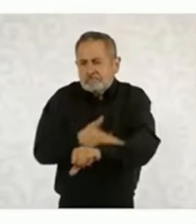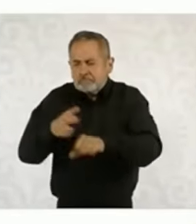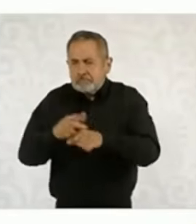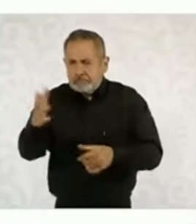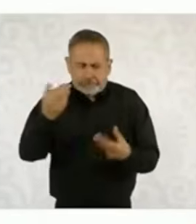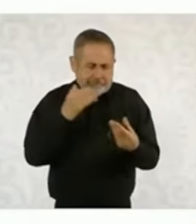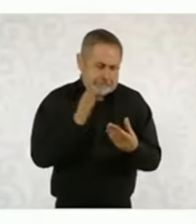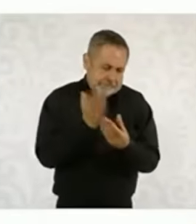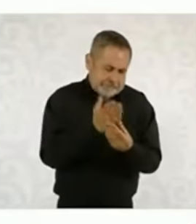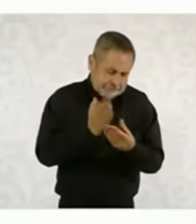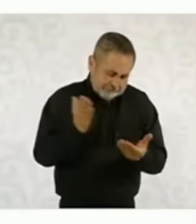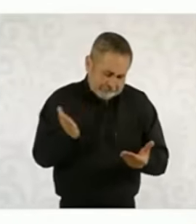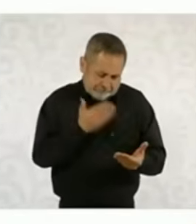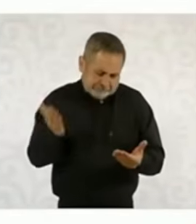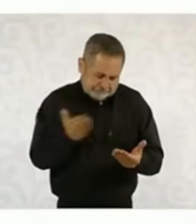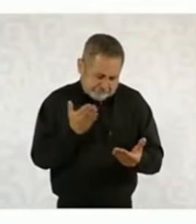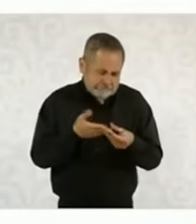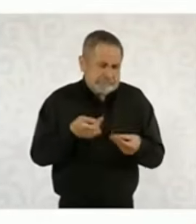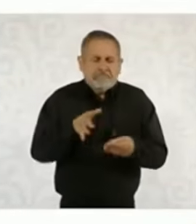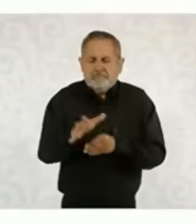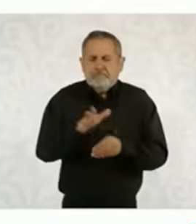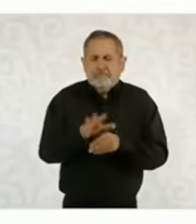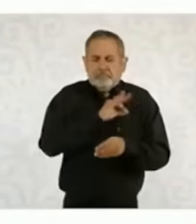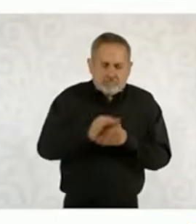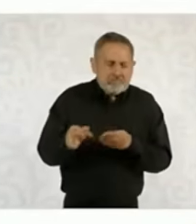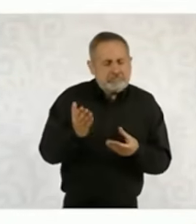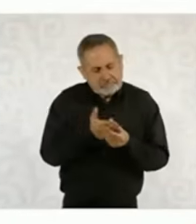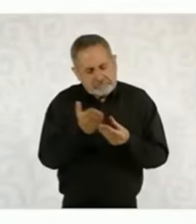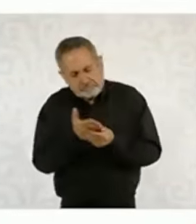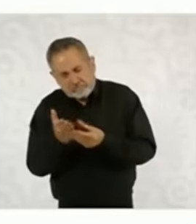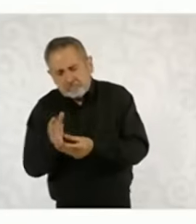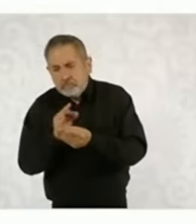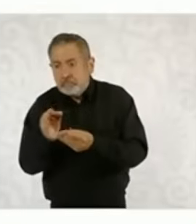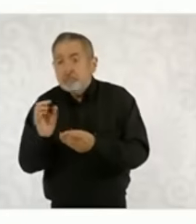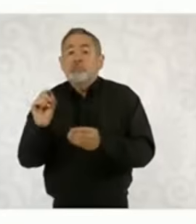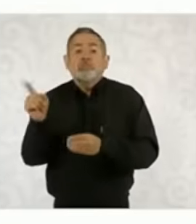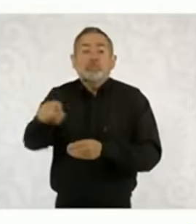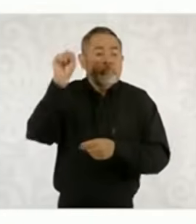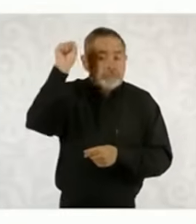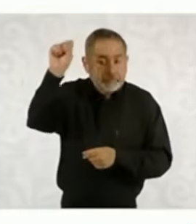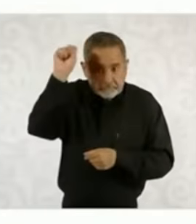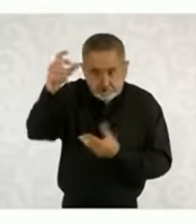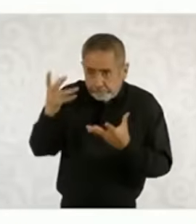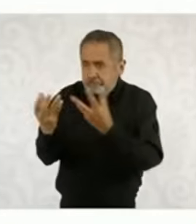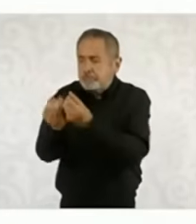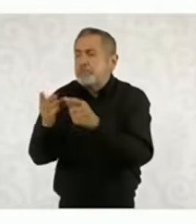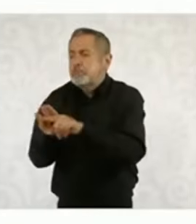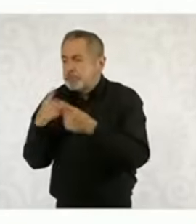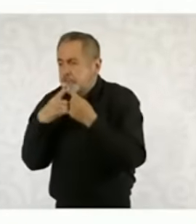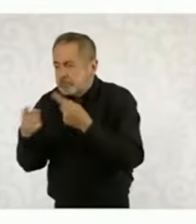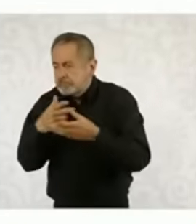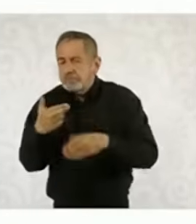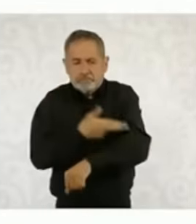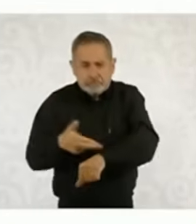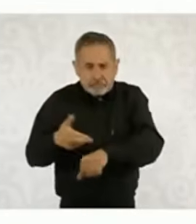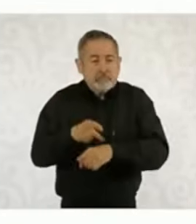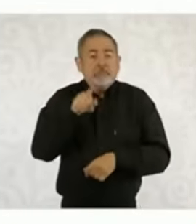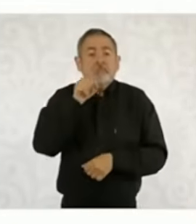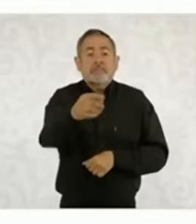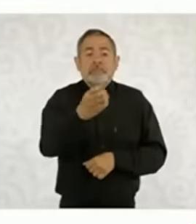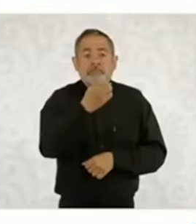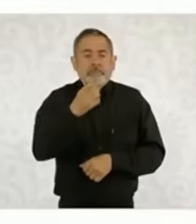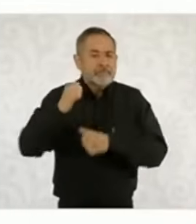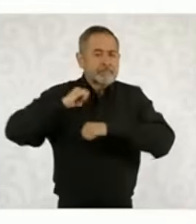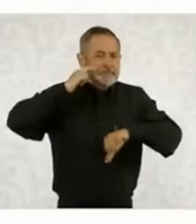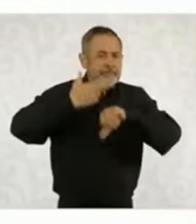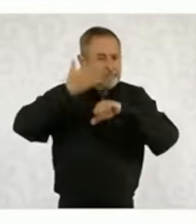expedientes, colaboración con organizaciones sindicales, acciones conjuntas con el Colegio Nacional del Notariado